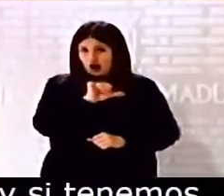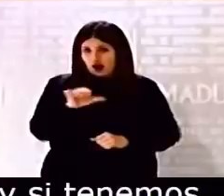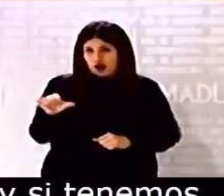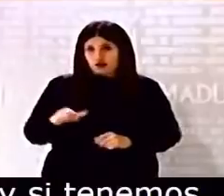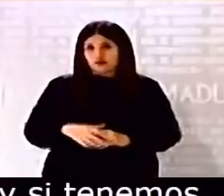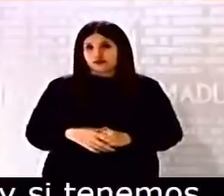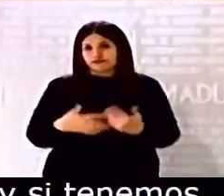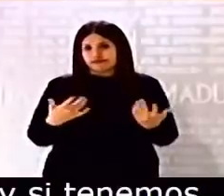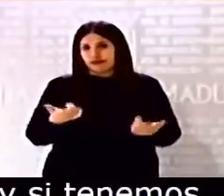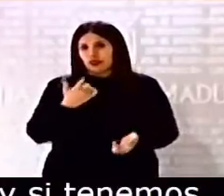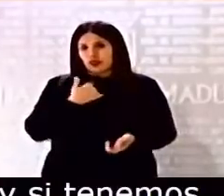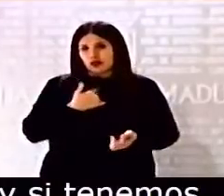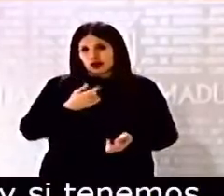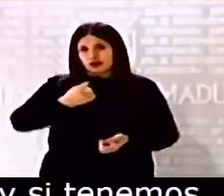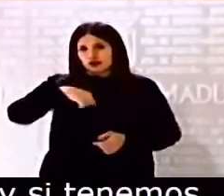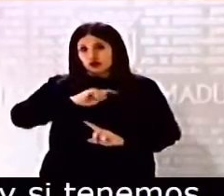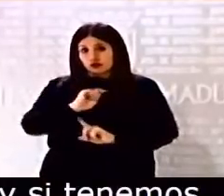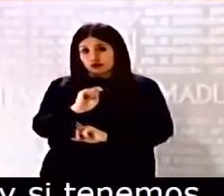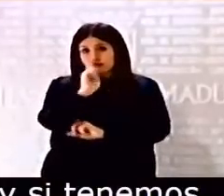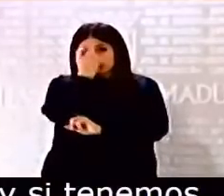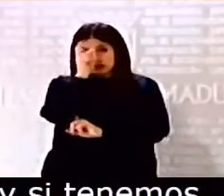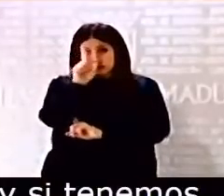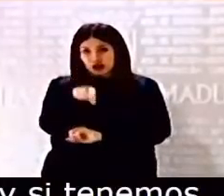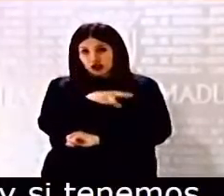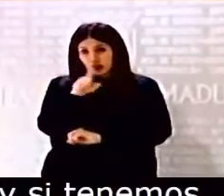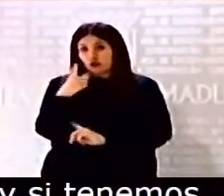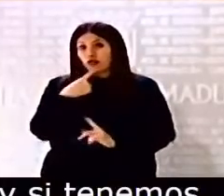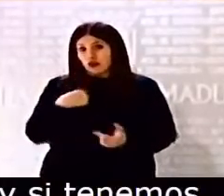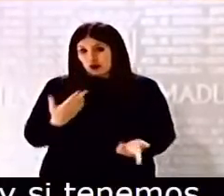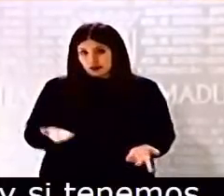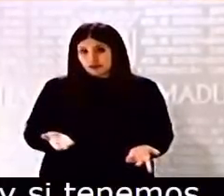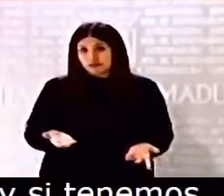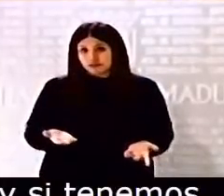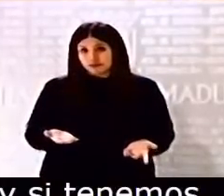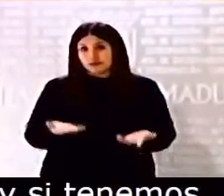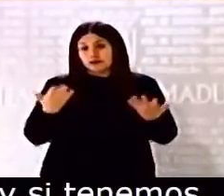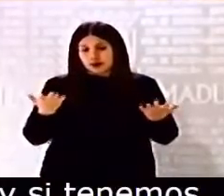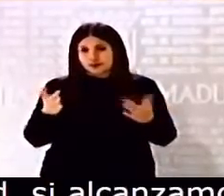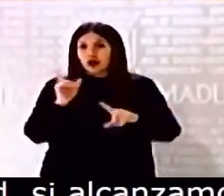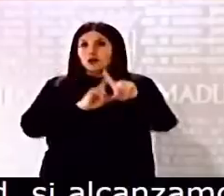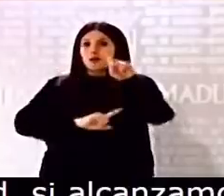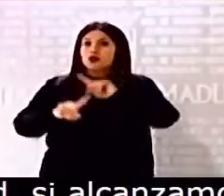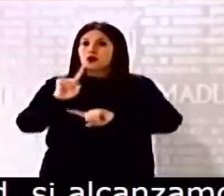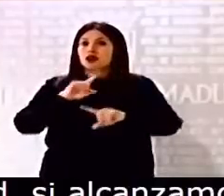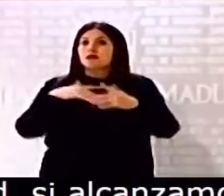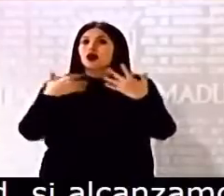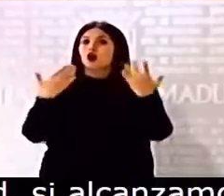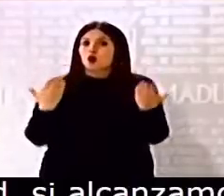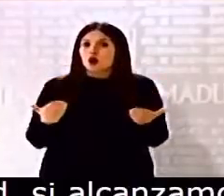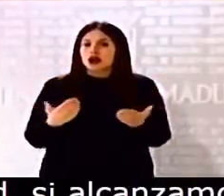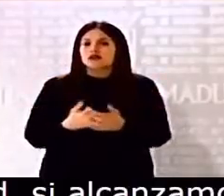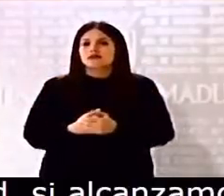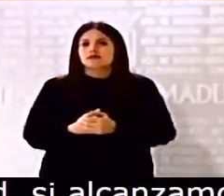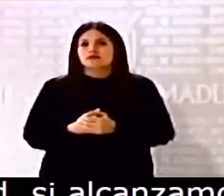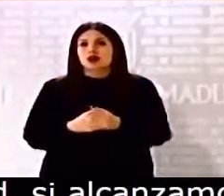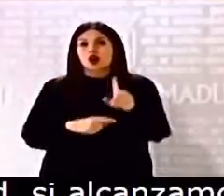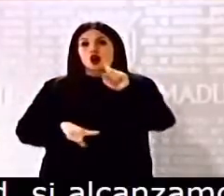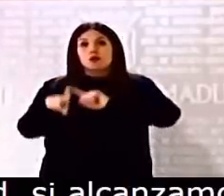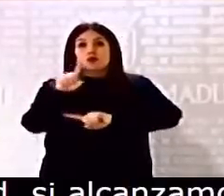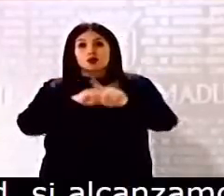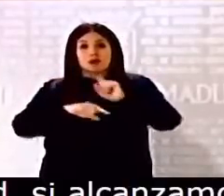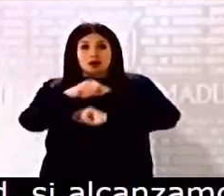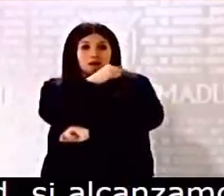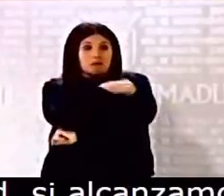Dígame usted si alcanzamos o no alcanzamos el objetivo. ¿Qué problema tenemos? Pues tenemos el problema de las